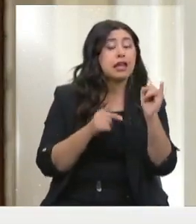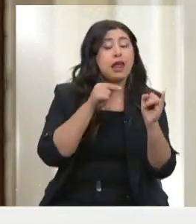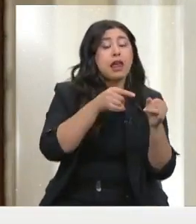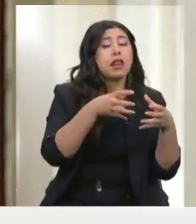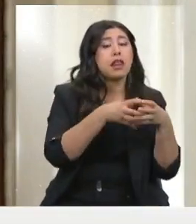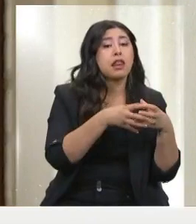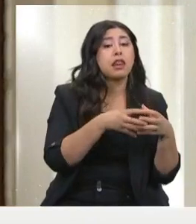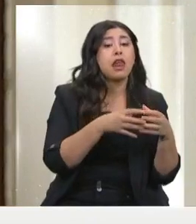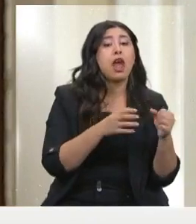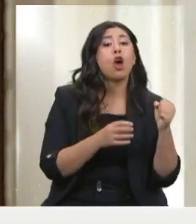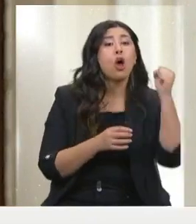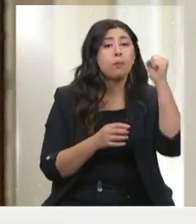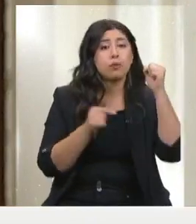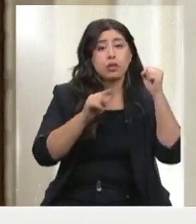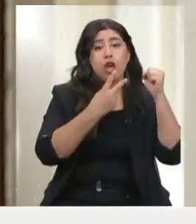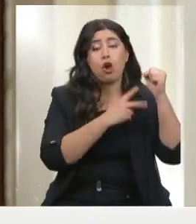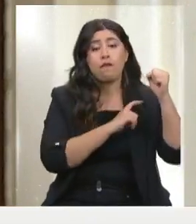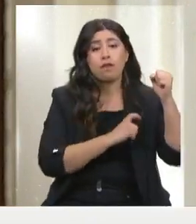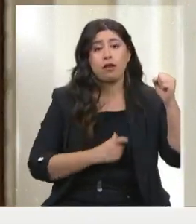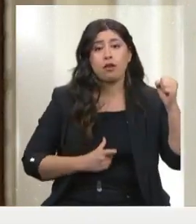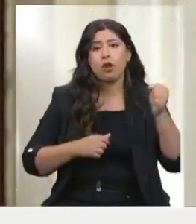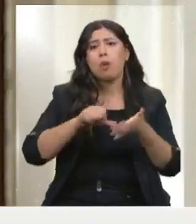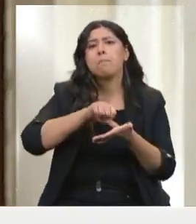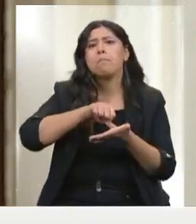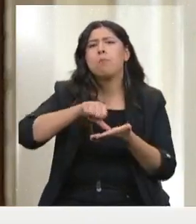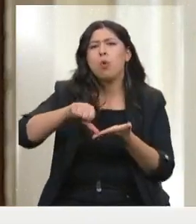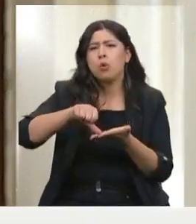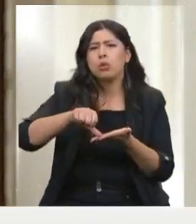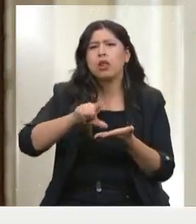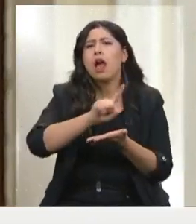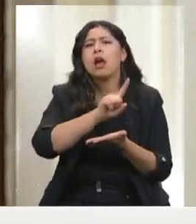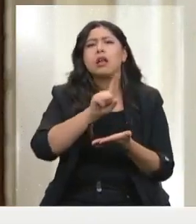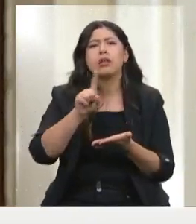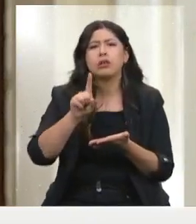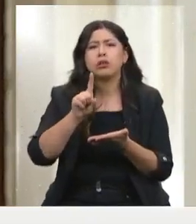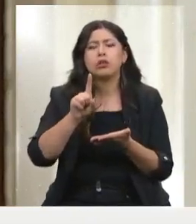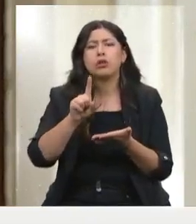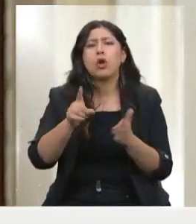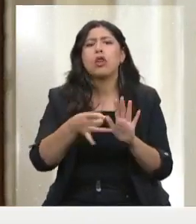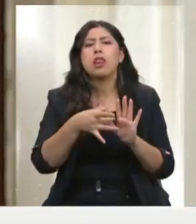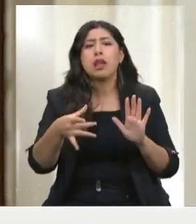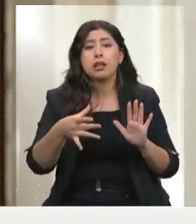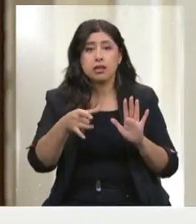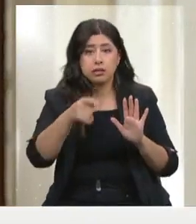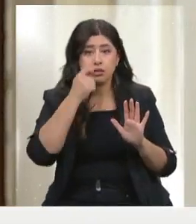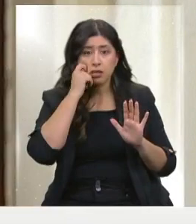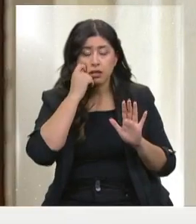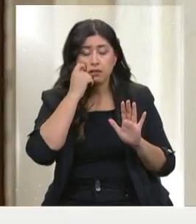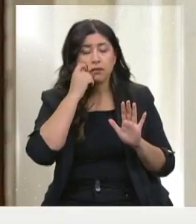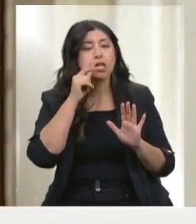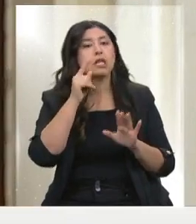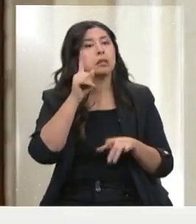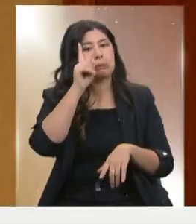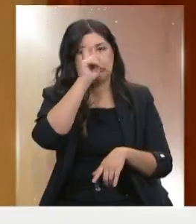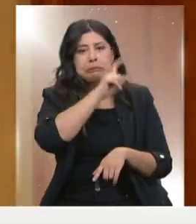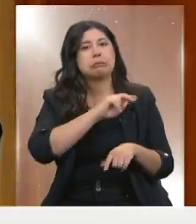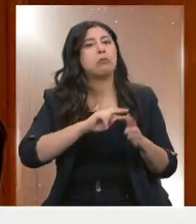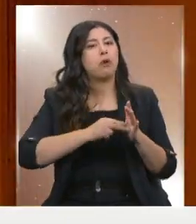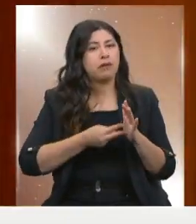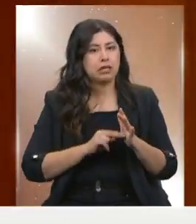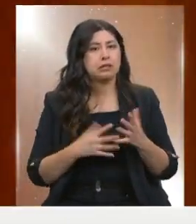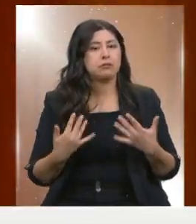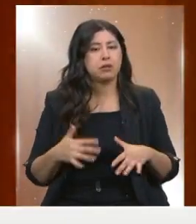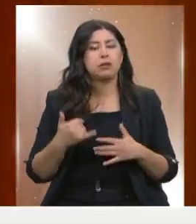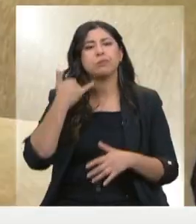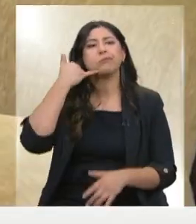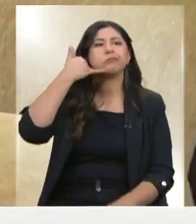gobierno, la usurpación va a ser sancionada con una multa y no como si fuera un delito, vamos a tener un problema severo.